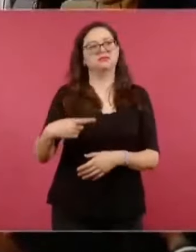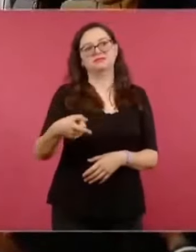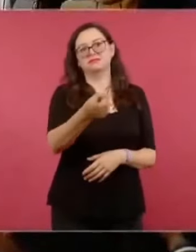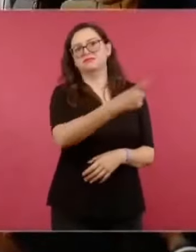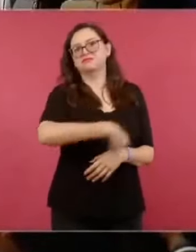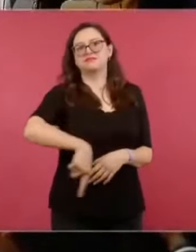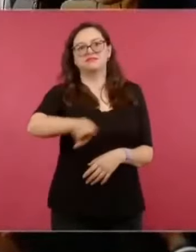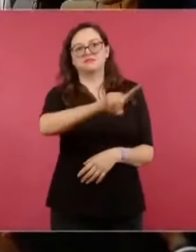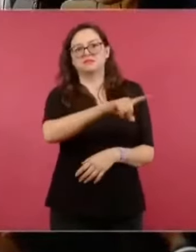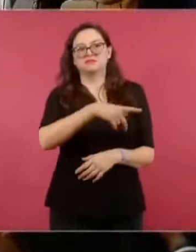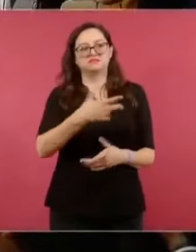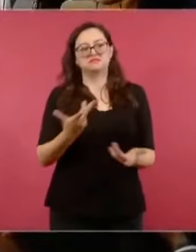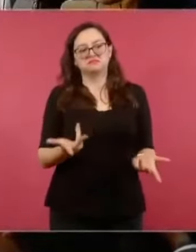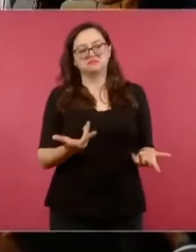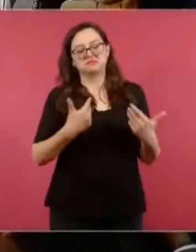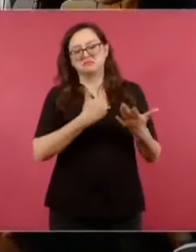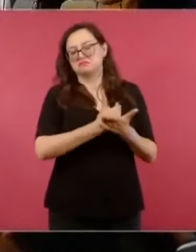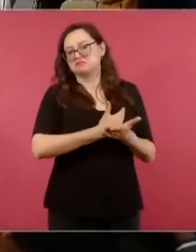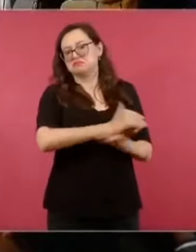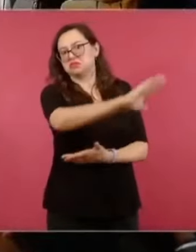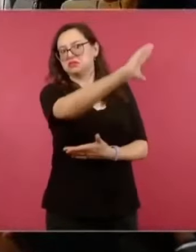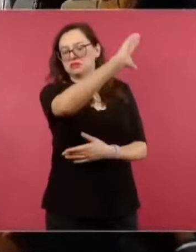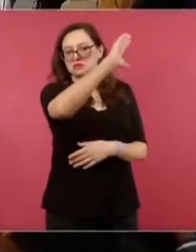pues no necesita de ellos.